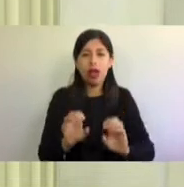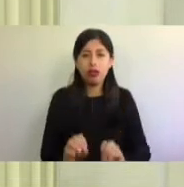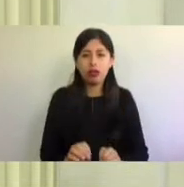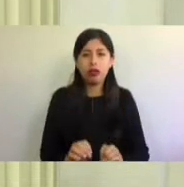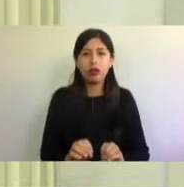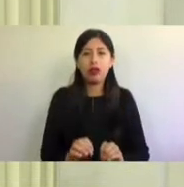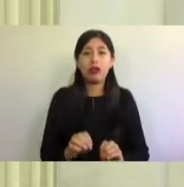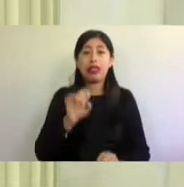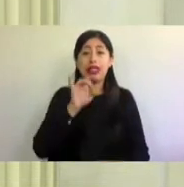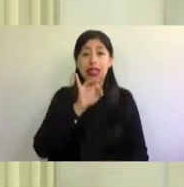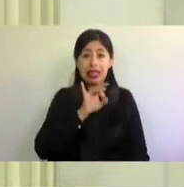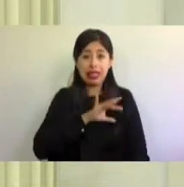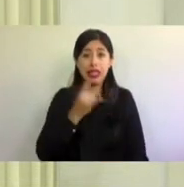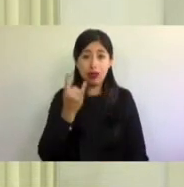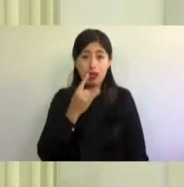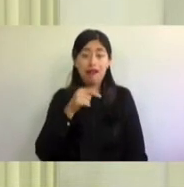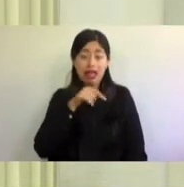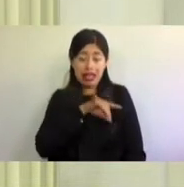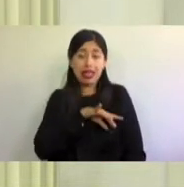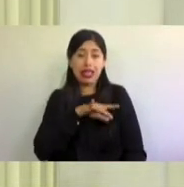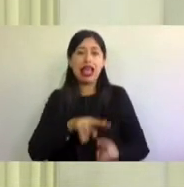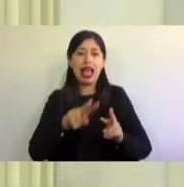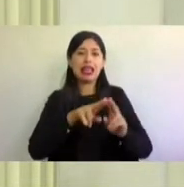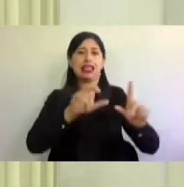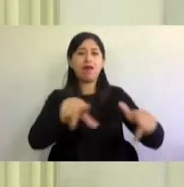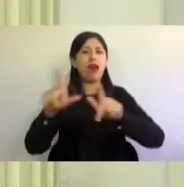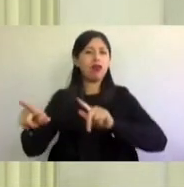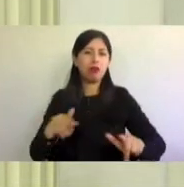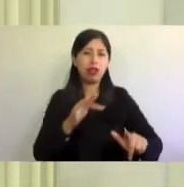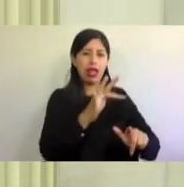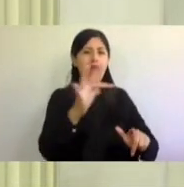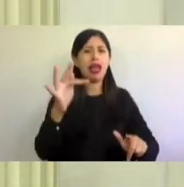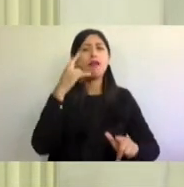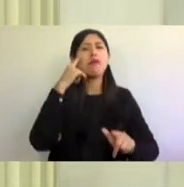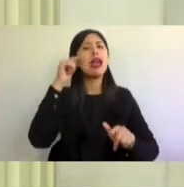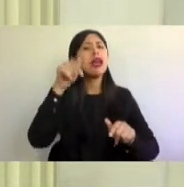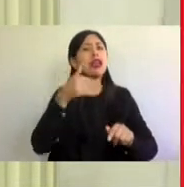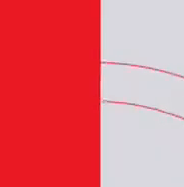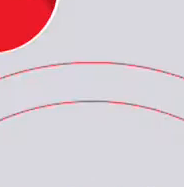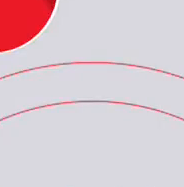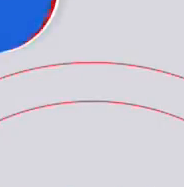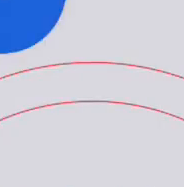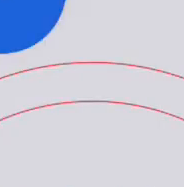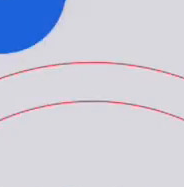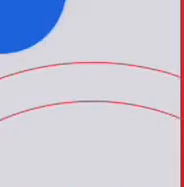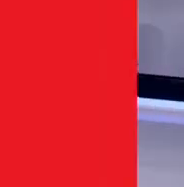académico en la universidad de chile retomamos ahora con la información internacional